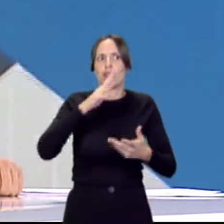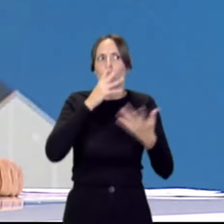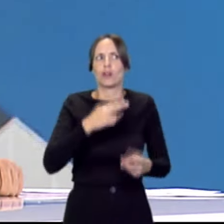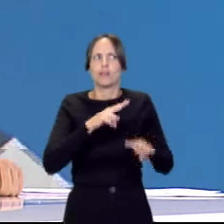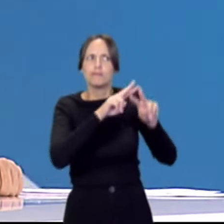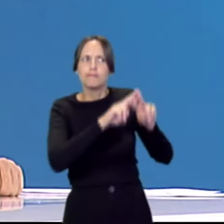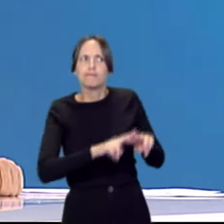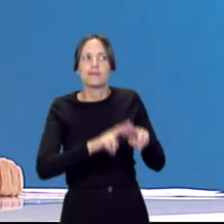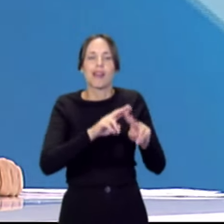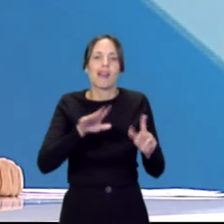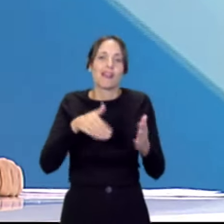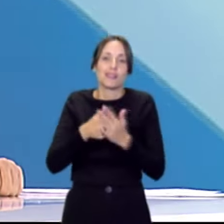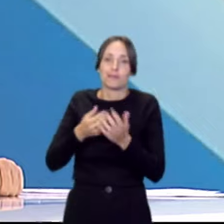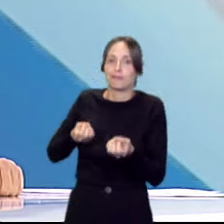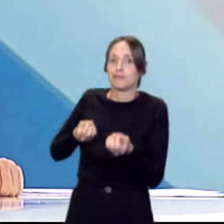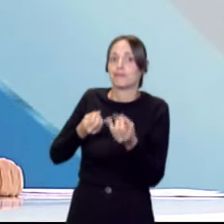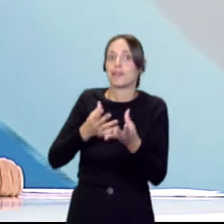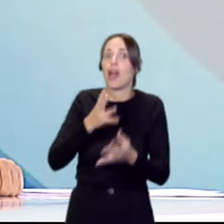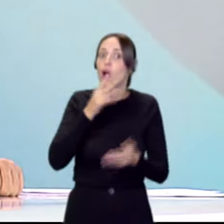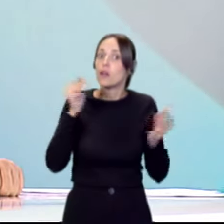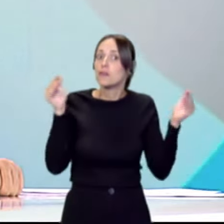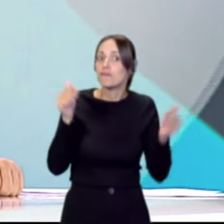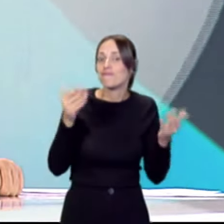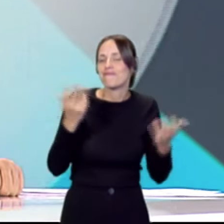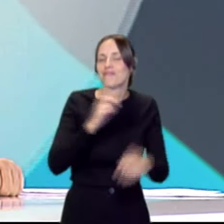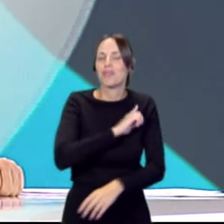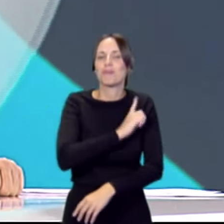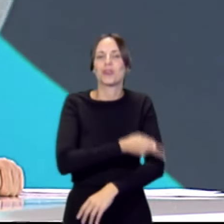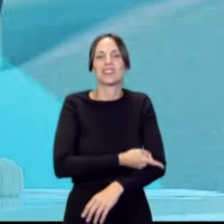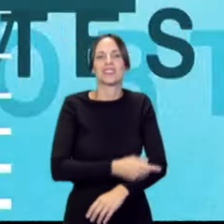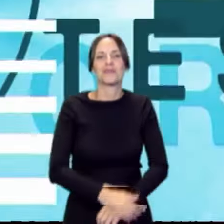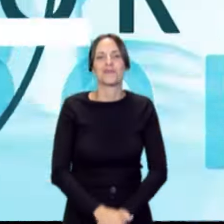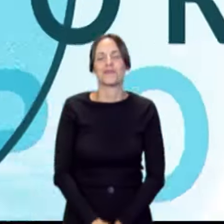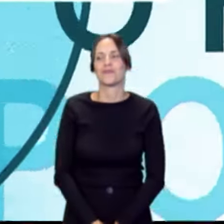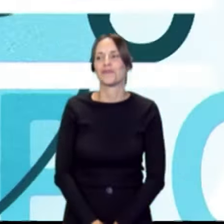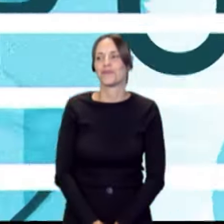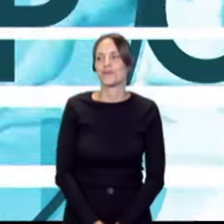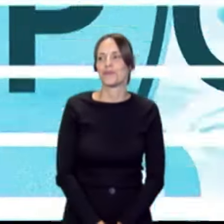Días Canarias. Nosotros ahora hablamos de los deportes.